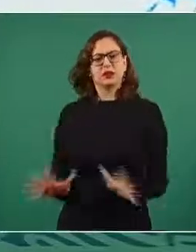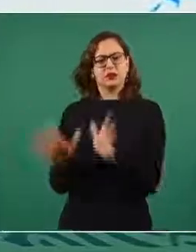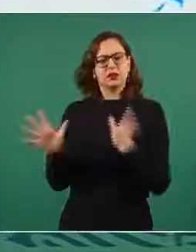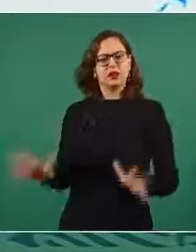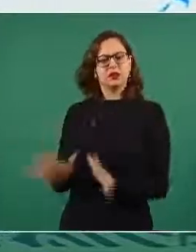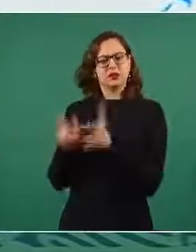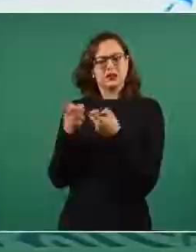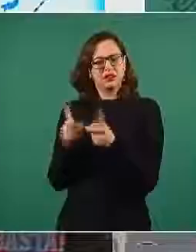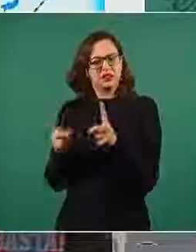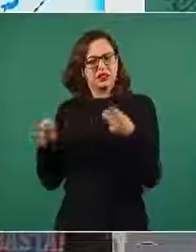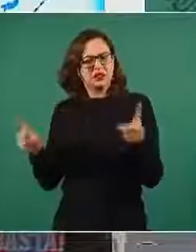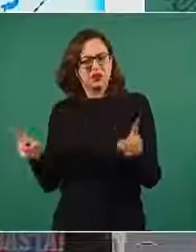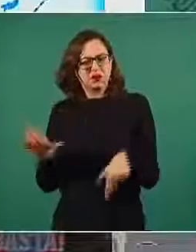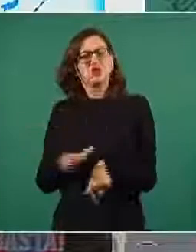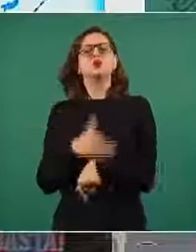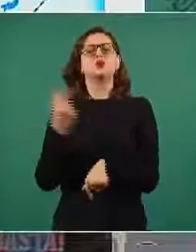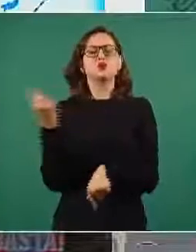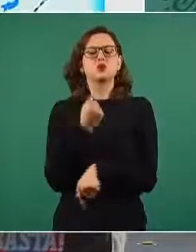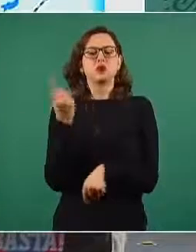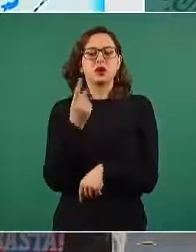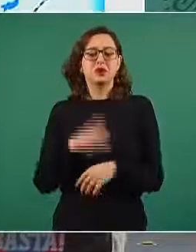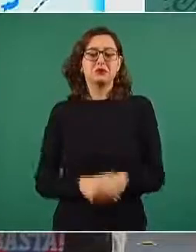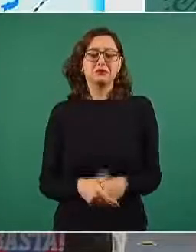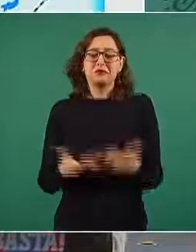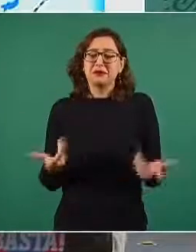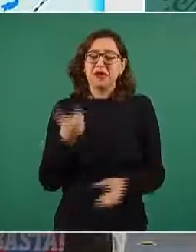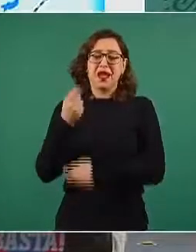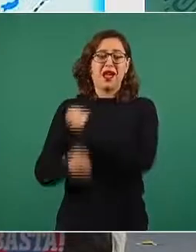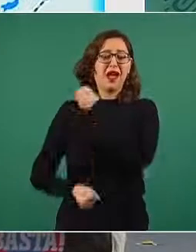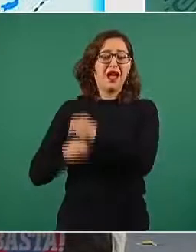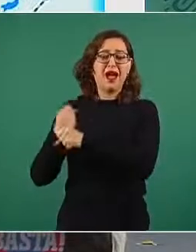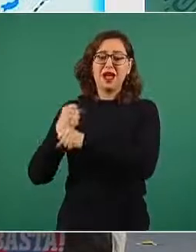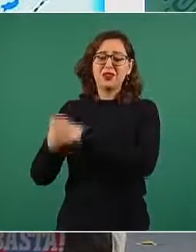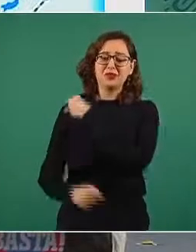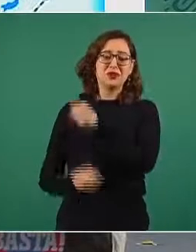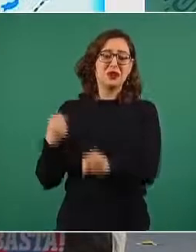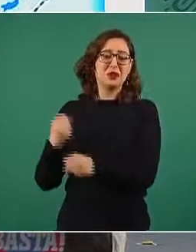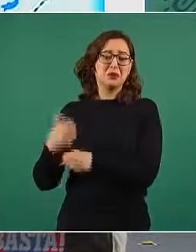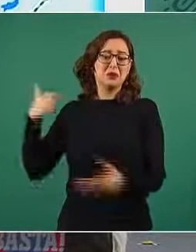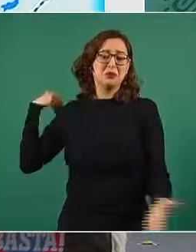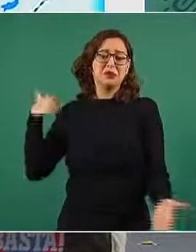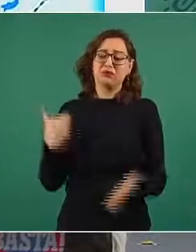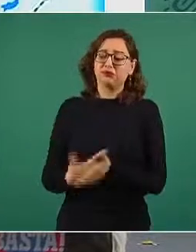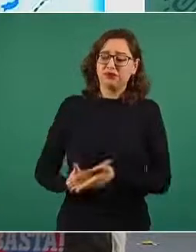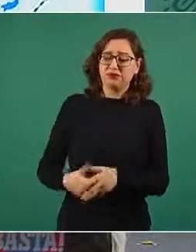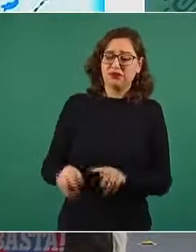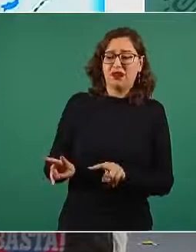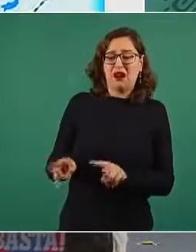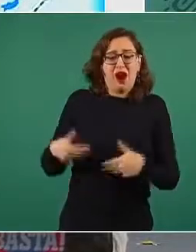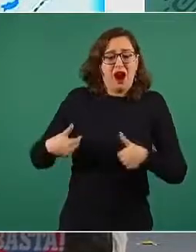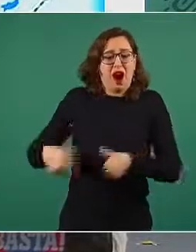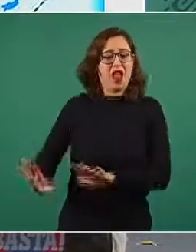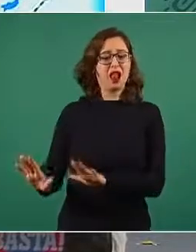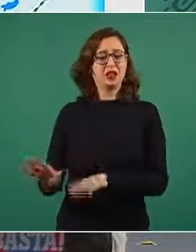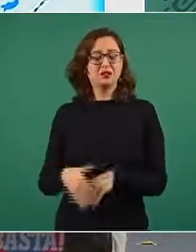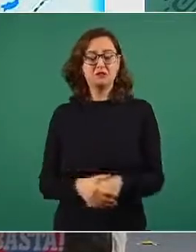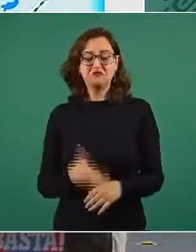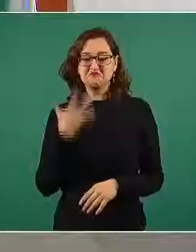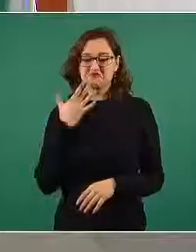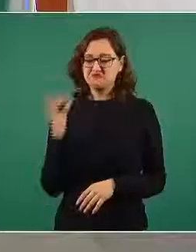Porque esta era la región olvidada. Les decía yo que ni para robar les